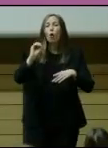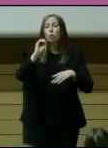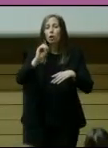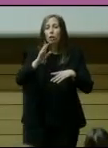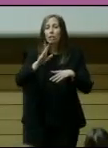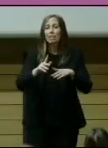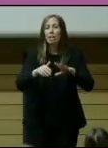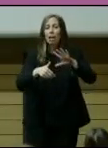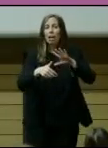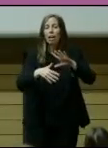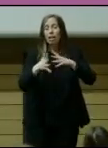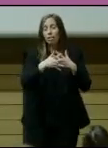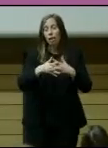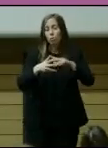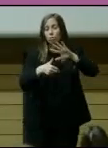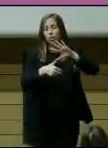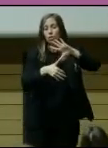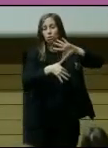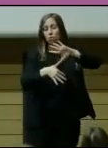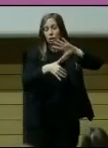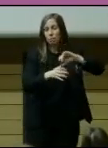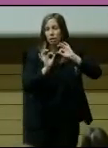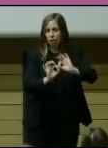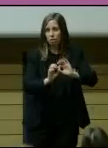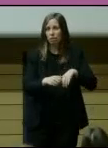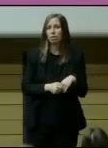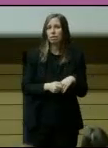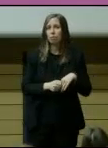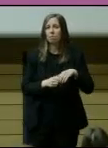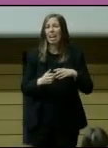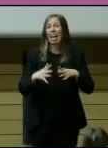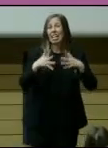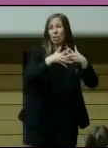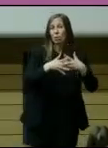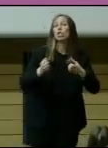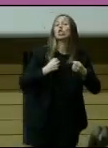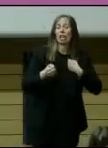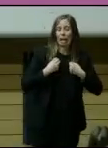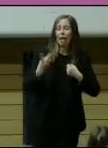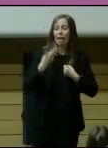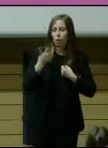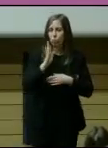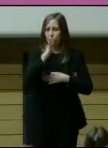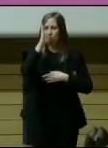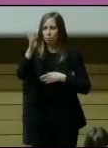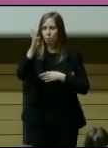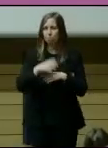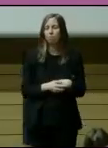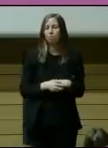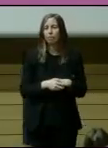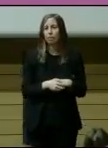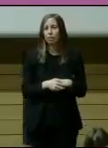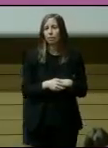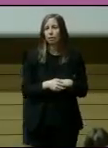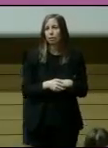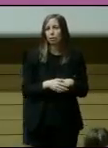En Norteamérica hemos visto muchas imágenes de Estados Unidos, pero Canadá tampoco se queda atrás. Y eso es un aspecto de que